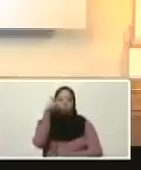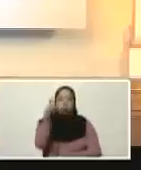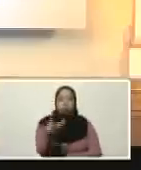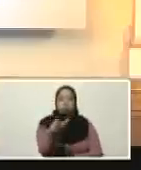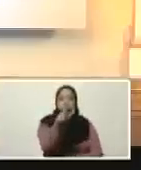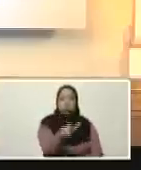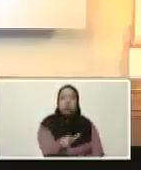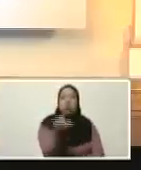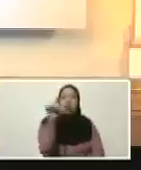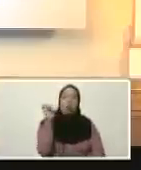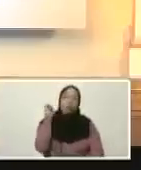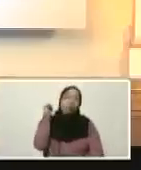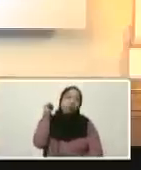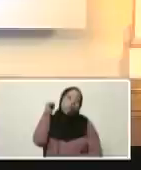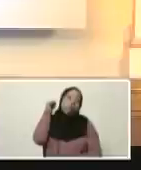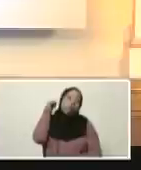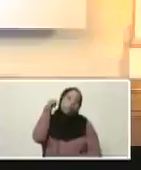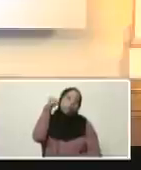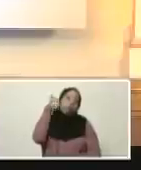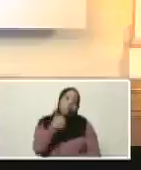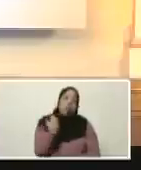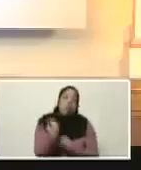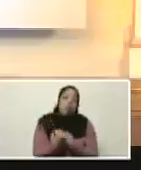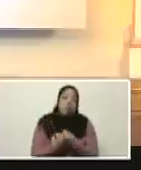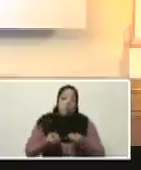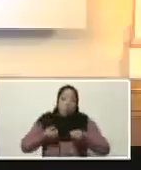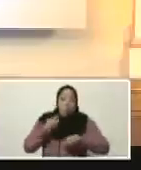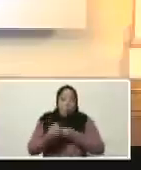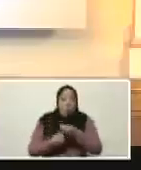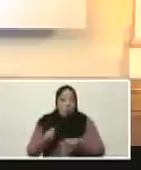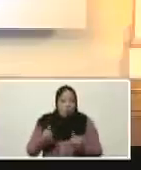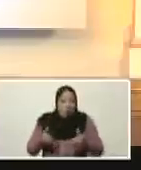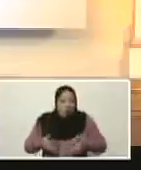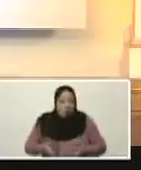centenaria de la que está hecho. Nadie crea